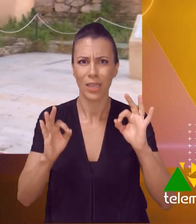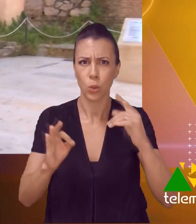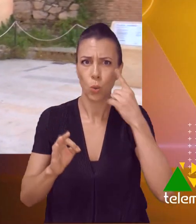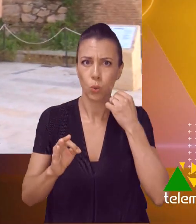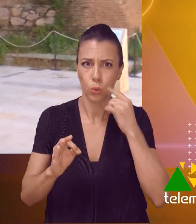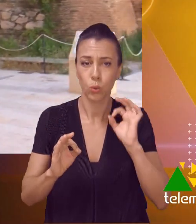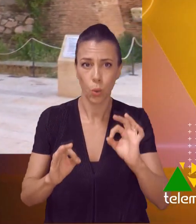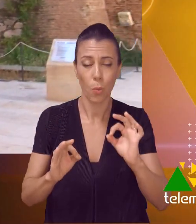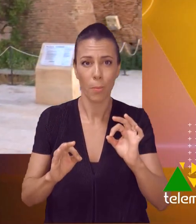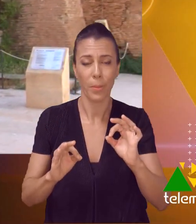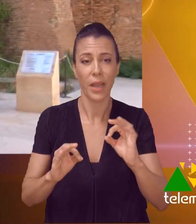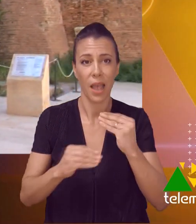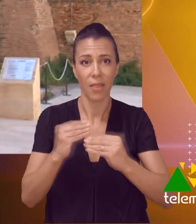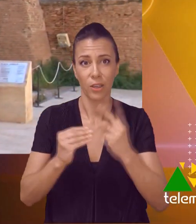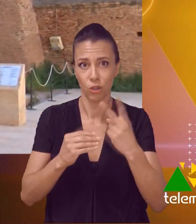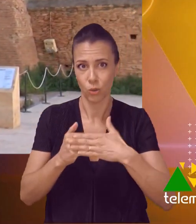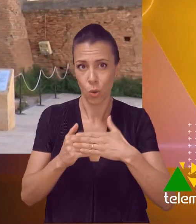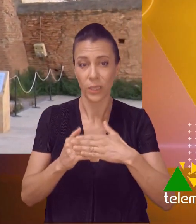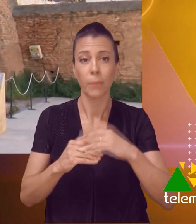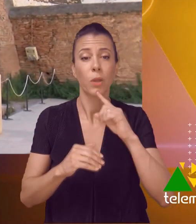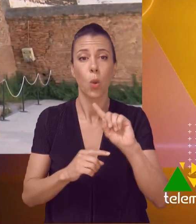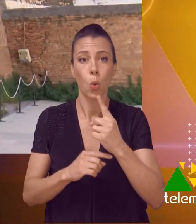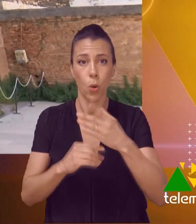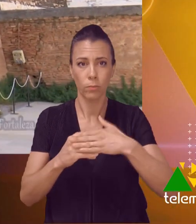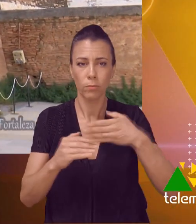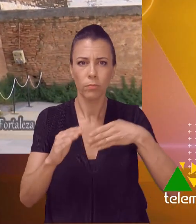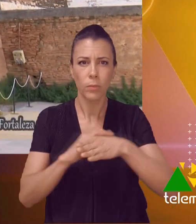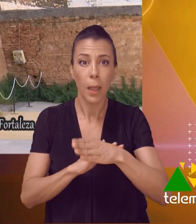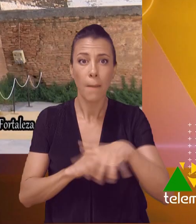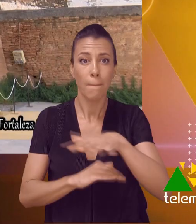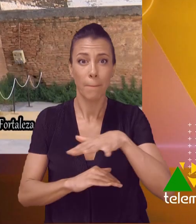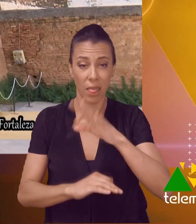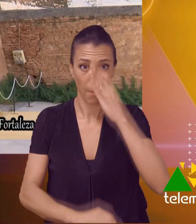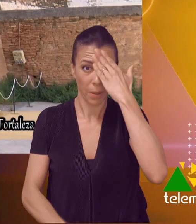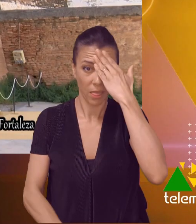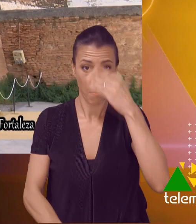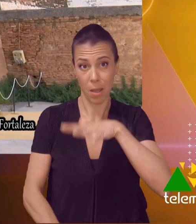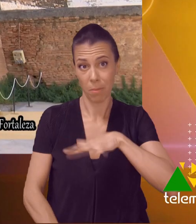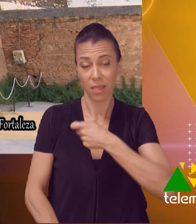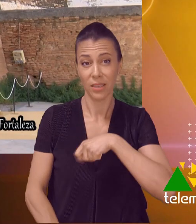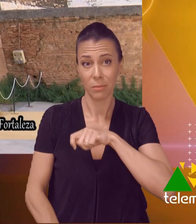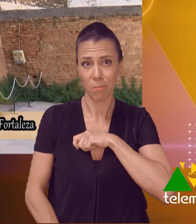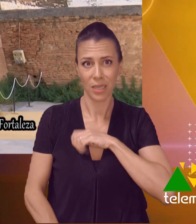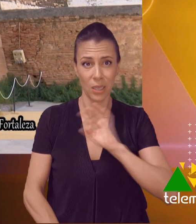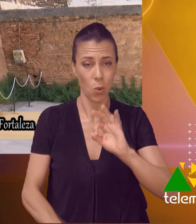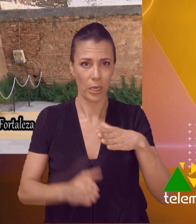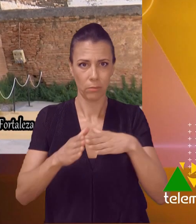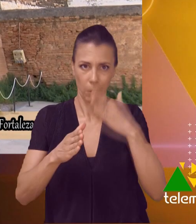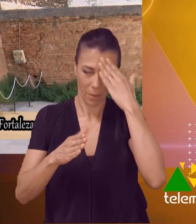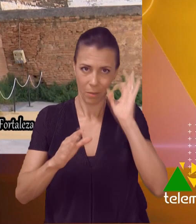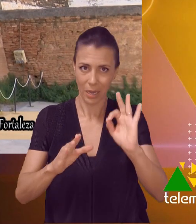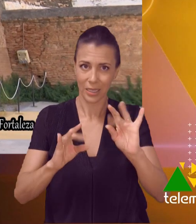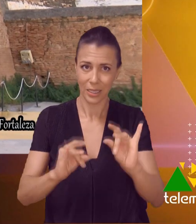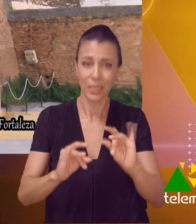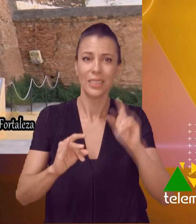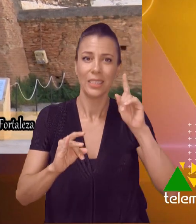una hacia la plaza principal, que era la actual Plaza de España, que es la puerta principal de la iglesia, y una en